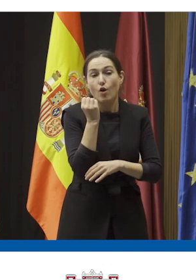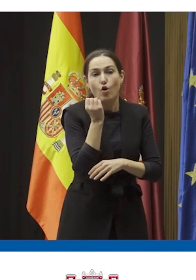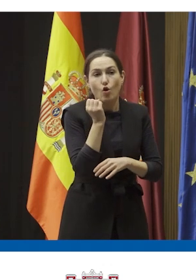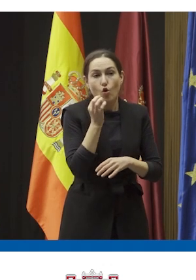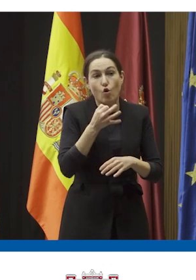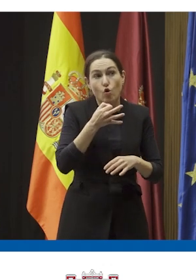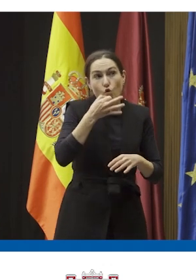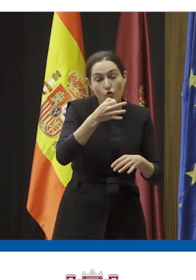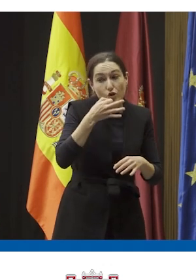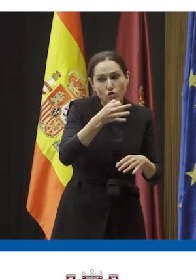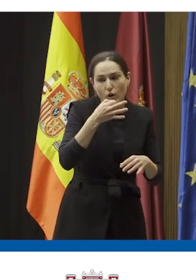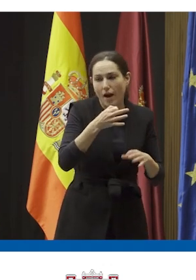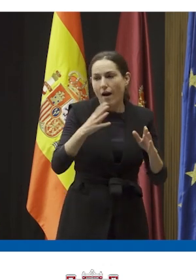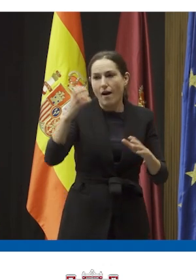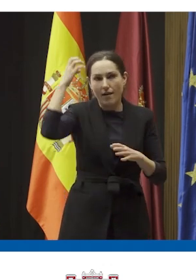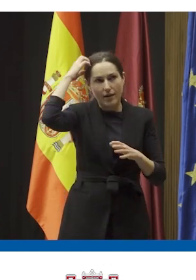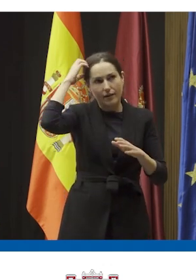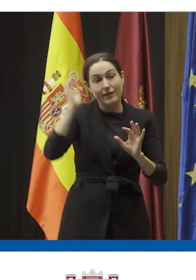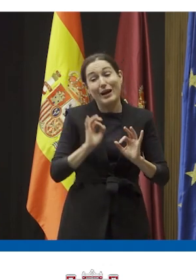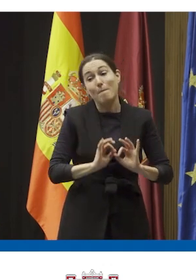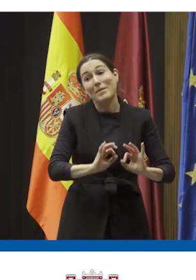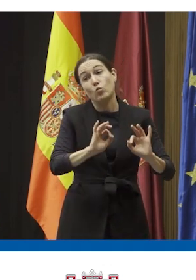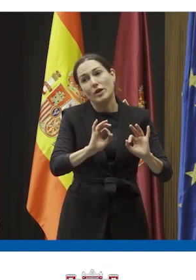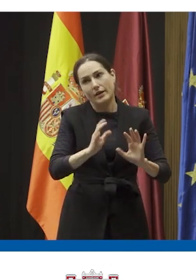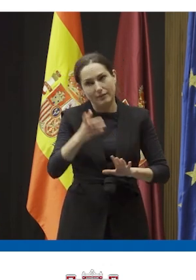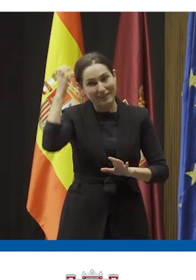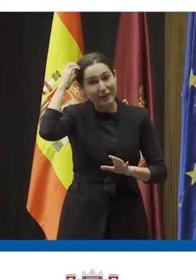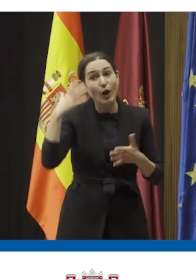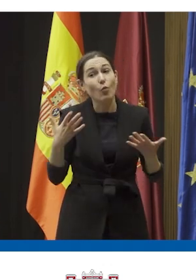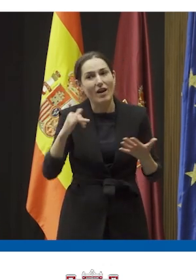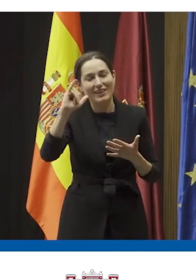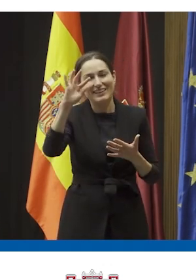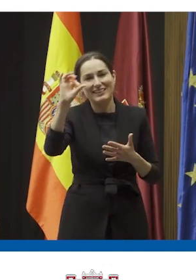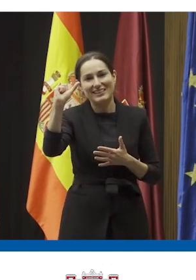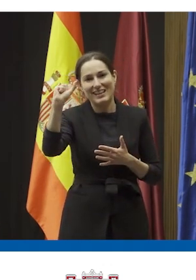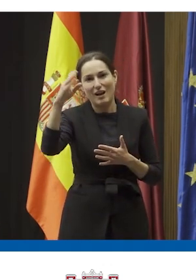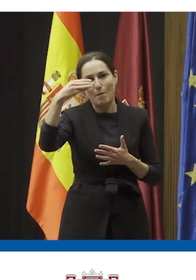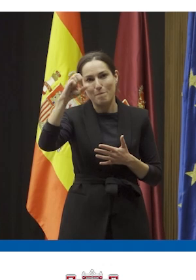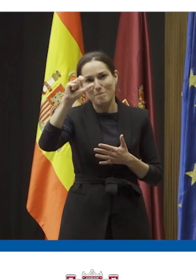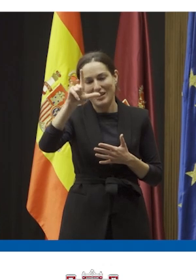reina aquella peculiar. Peculiar por decir otra cosa, Isabel II. Era su consejera.